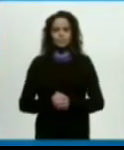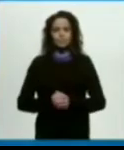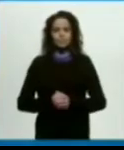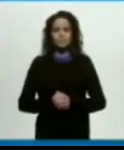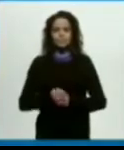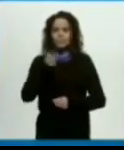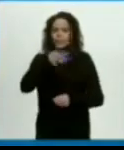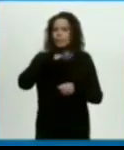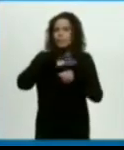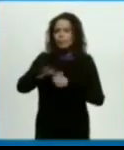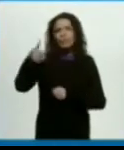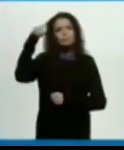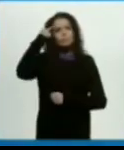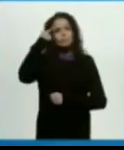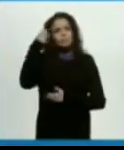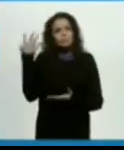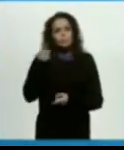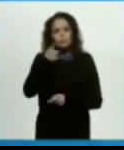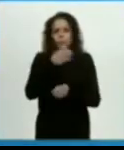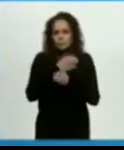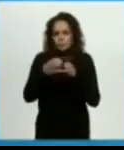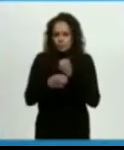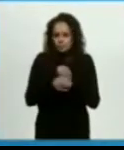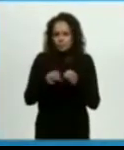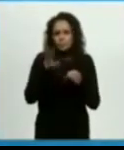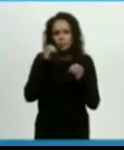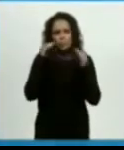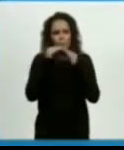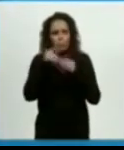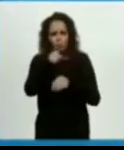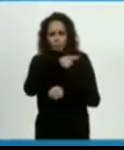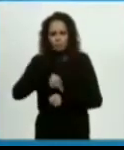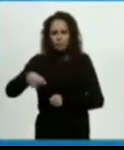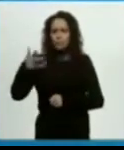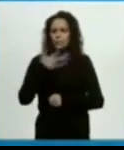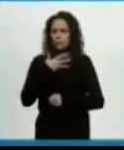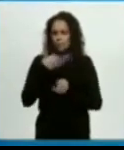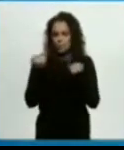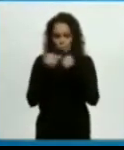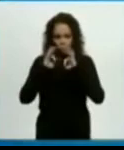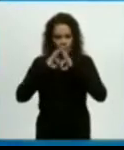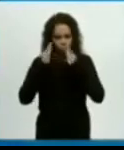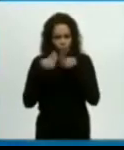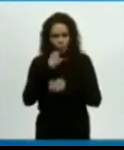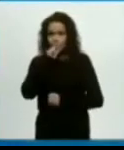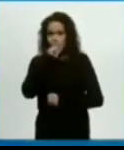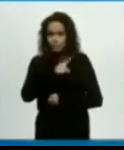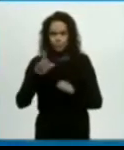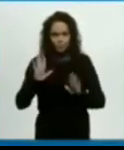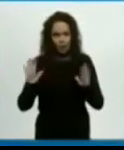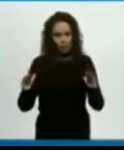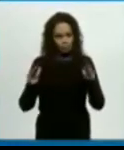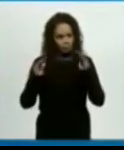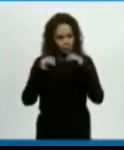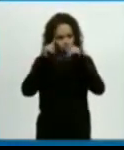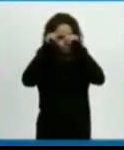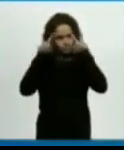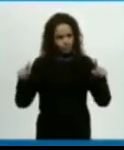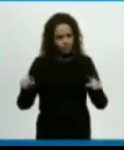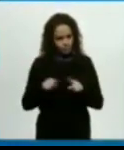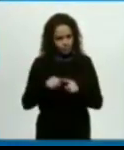¿Qué objeto de nuestro entorno se les ocurre que puede tener la forma de una pirámide? A mí me